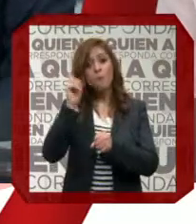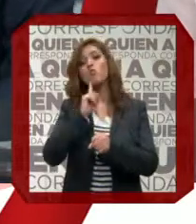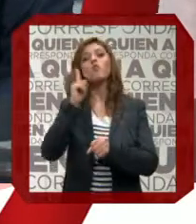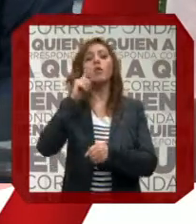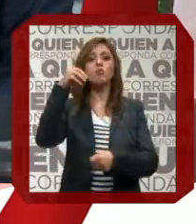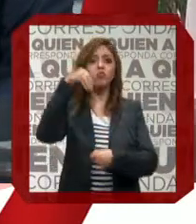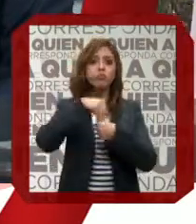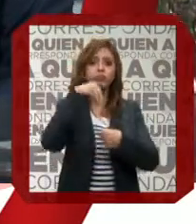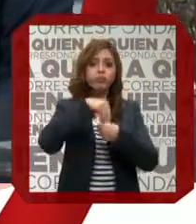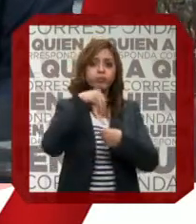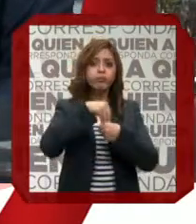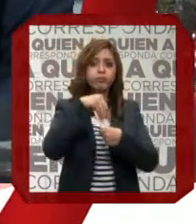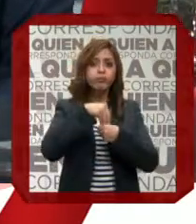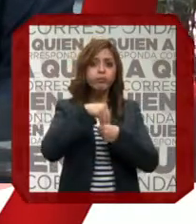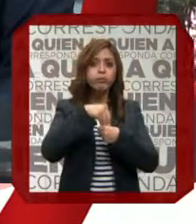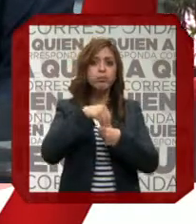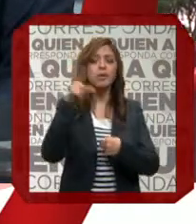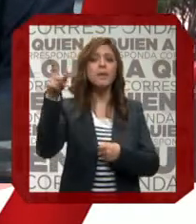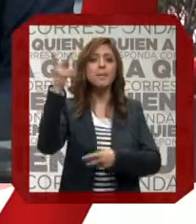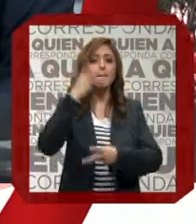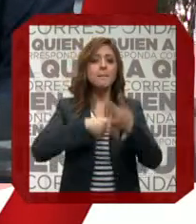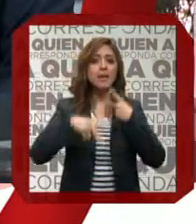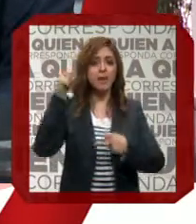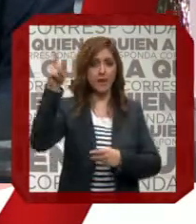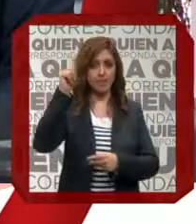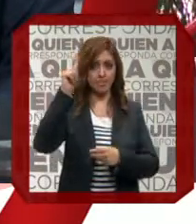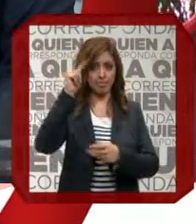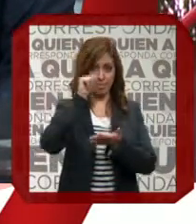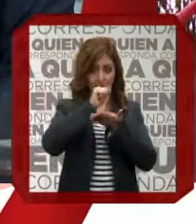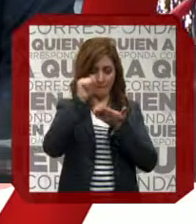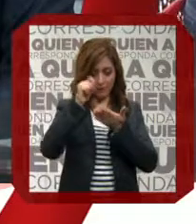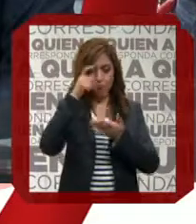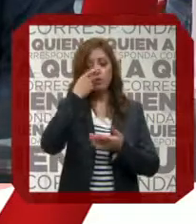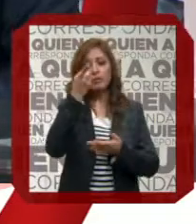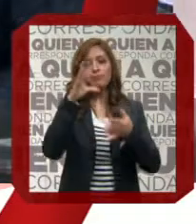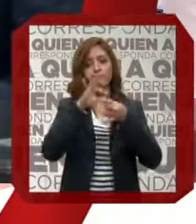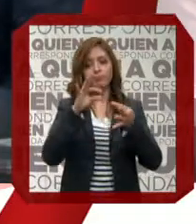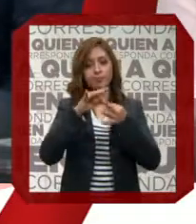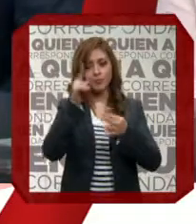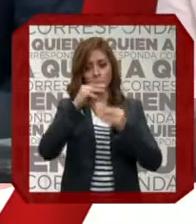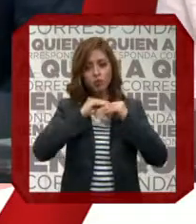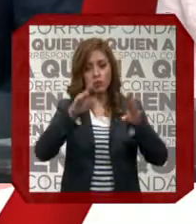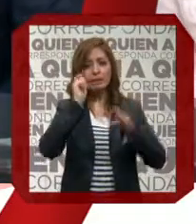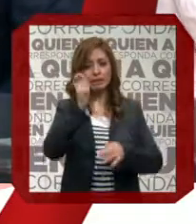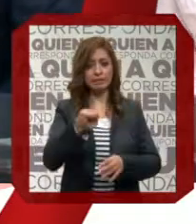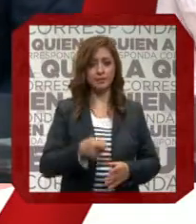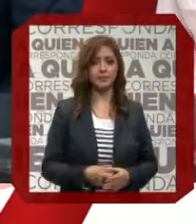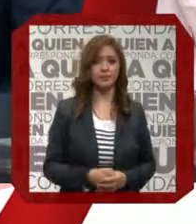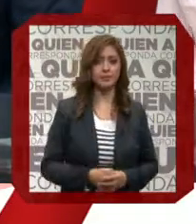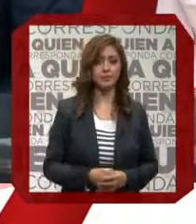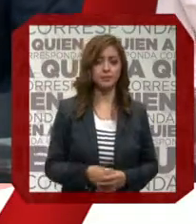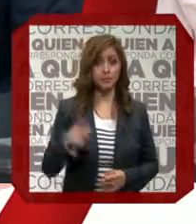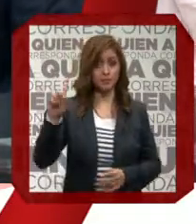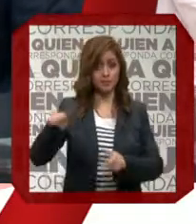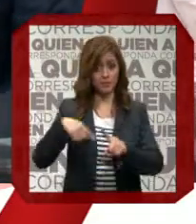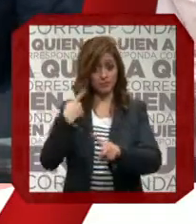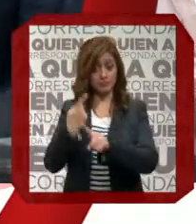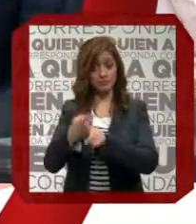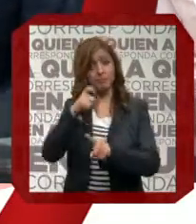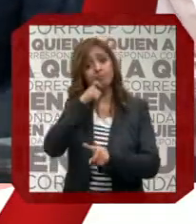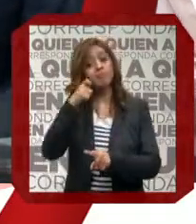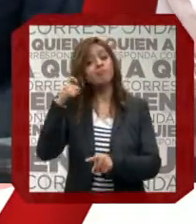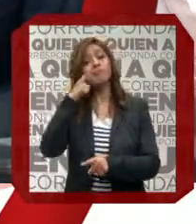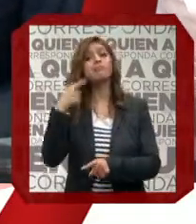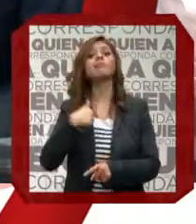identidad de la persona que voy a entrevistar. Ella viene desde Tabasco para denunciarnos. ¿Qué, señora? Buenas tardes. Un asunto de violación a mis dos menores.